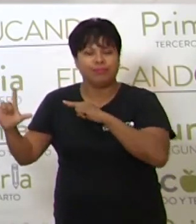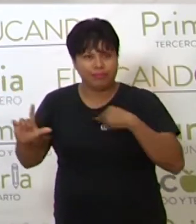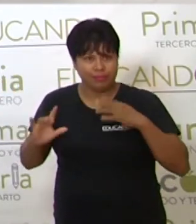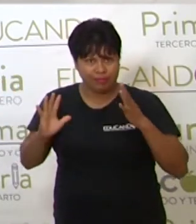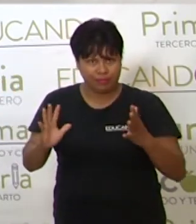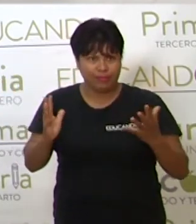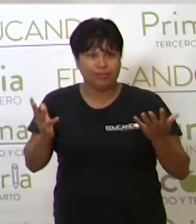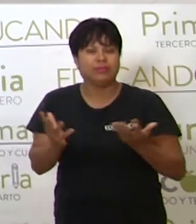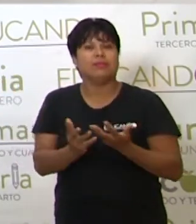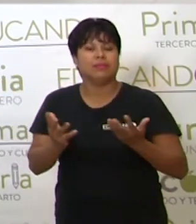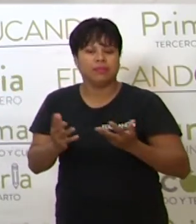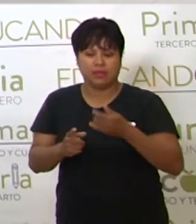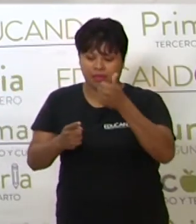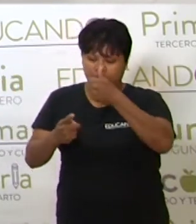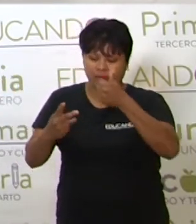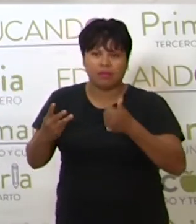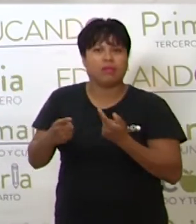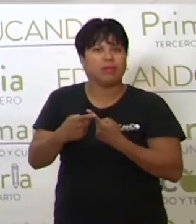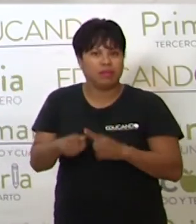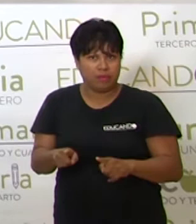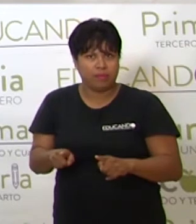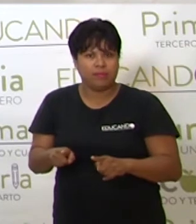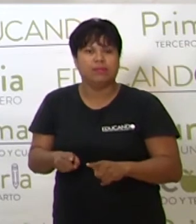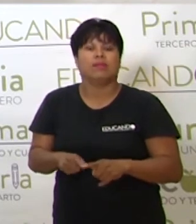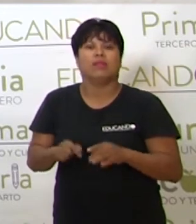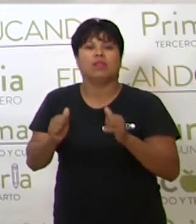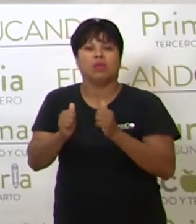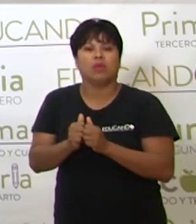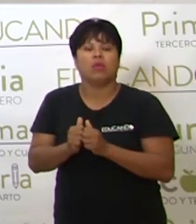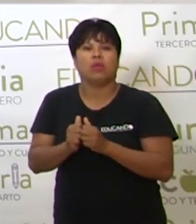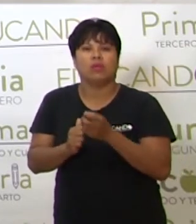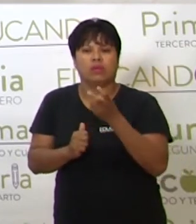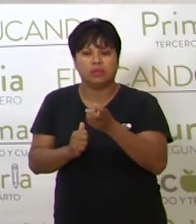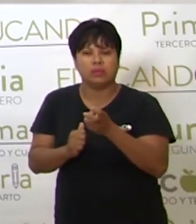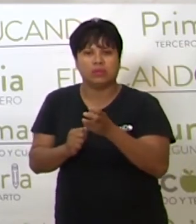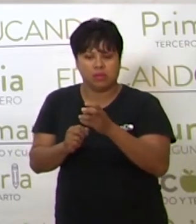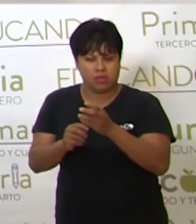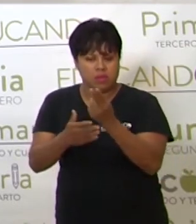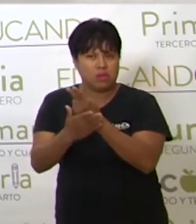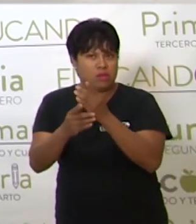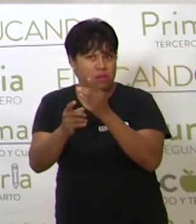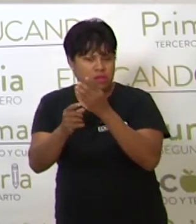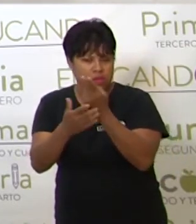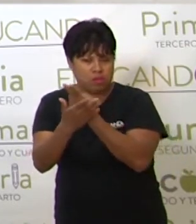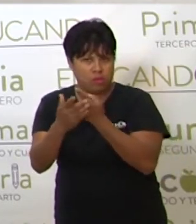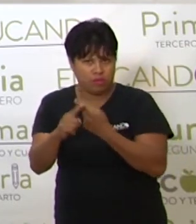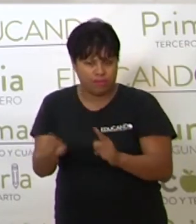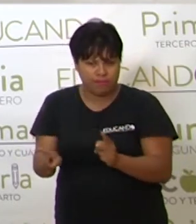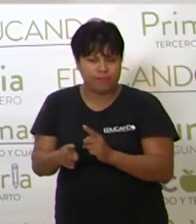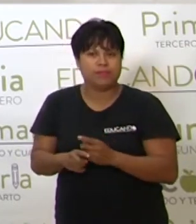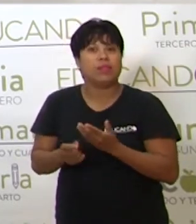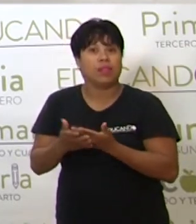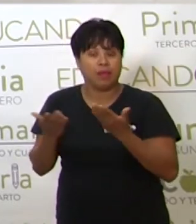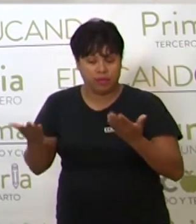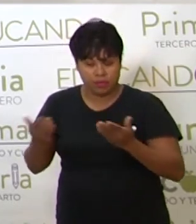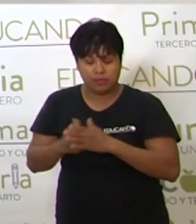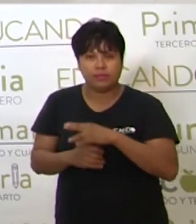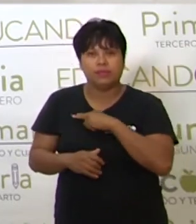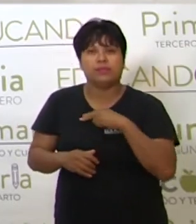este cada una de esas fracciones mixtas con su respectiva representación ahora vamos a representarlo